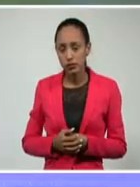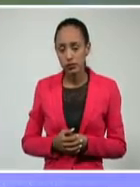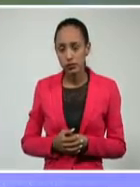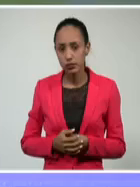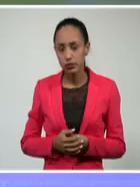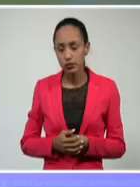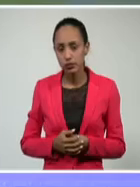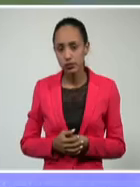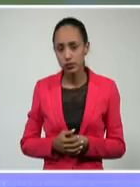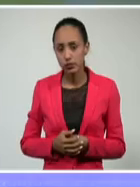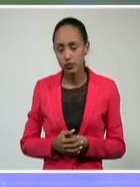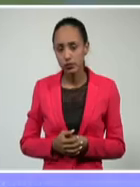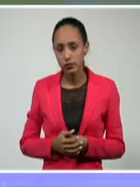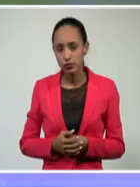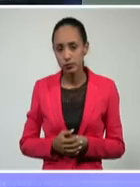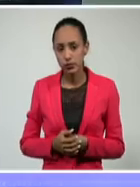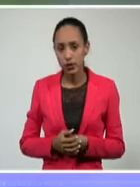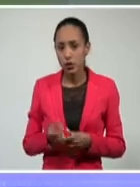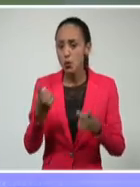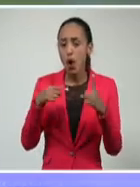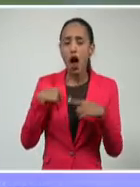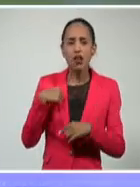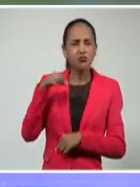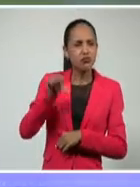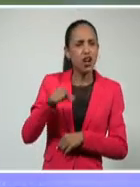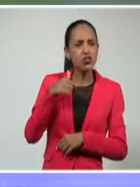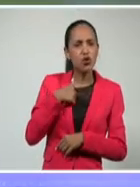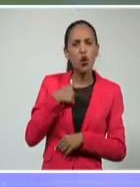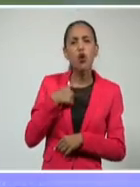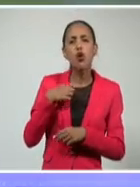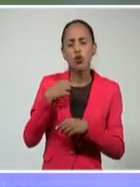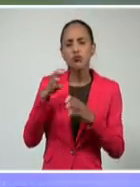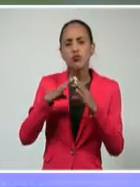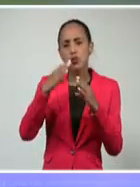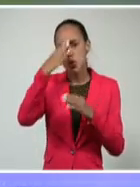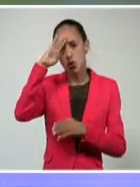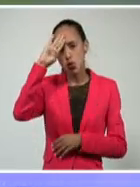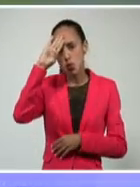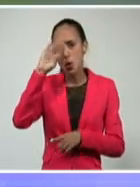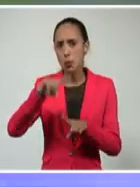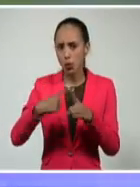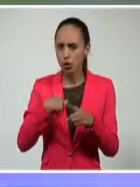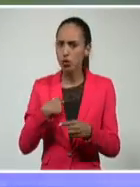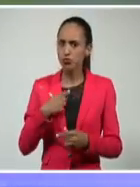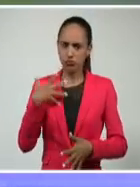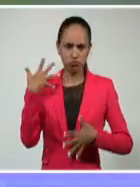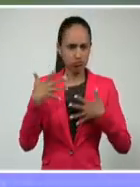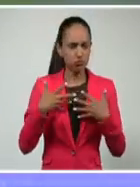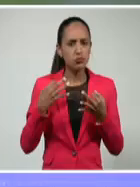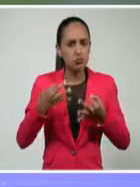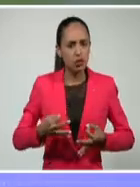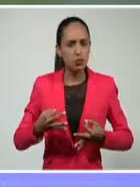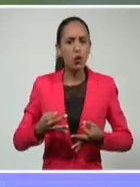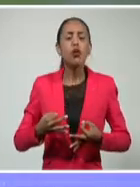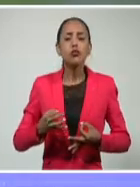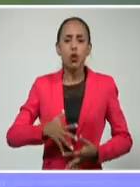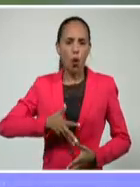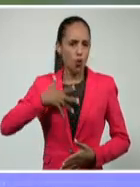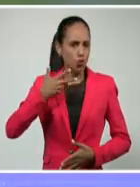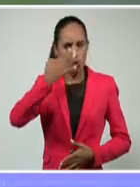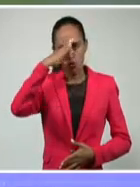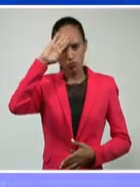letra escarlata o de maldición, por defender autodeterminación, orgullo nacional y dignidad a cualquier